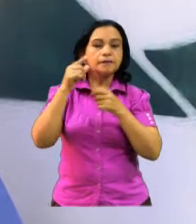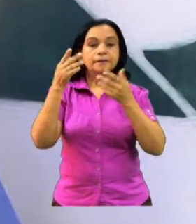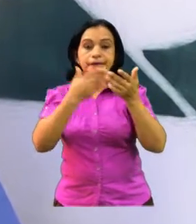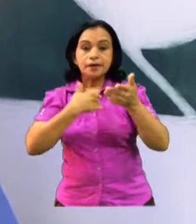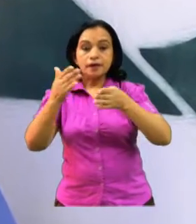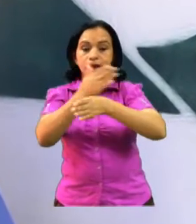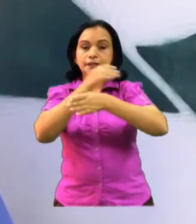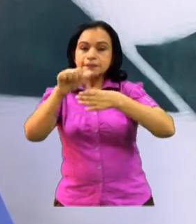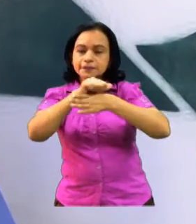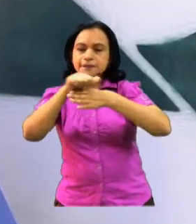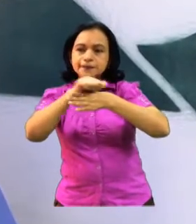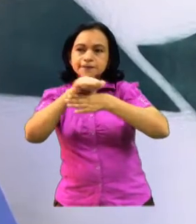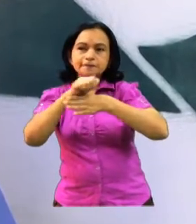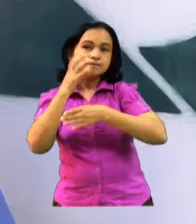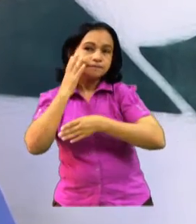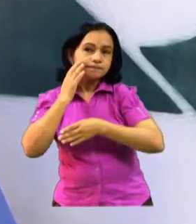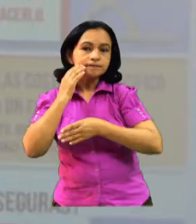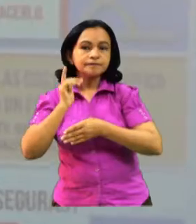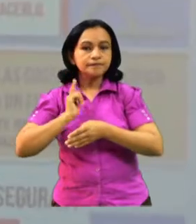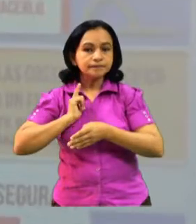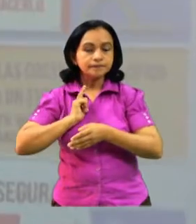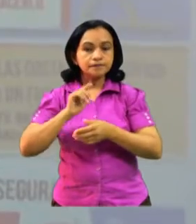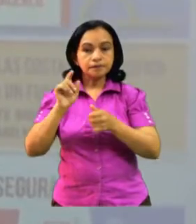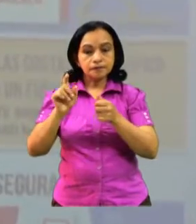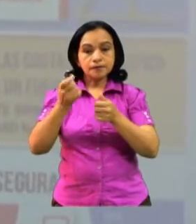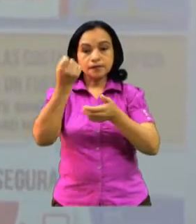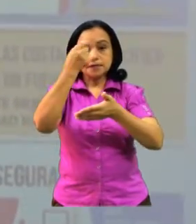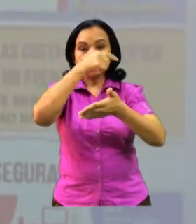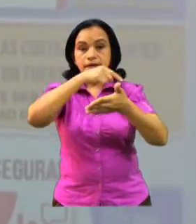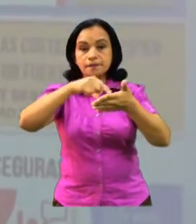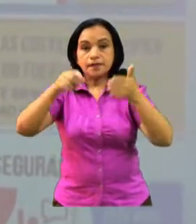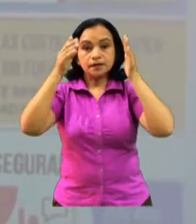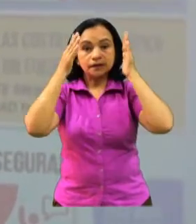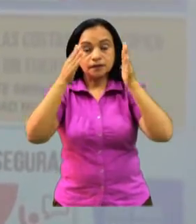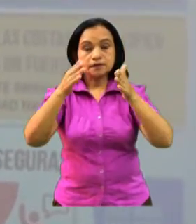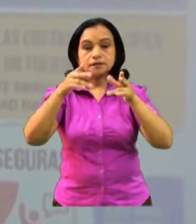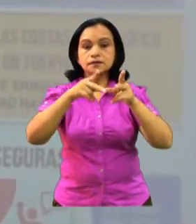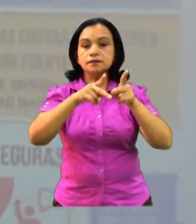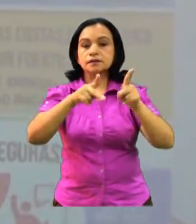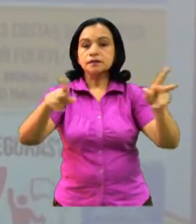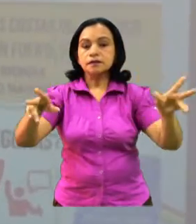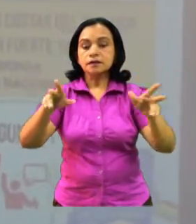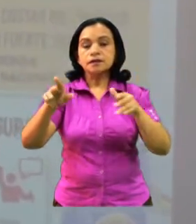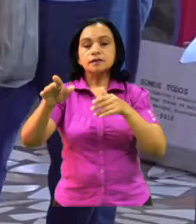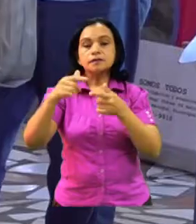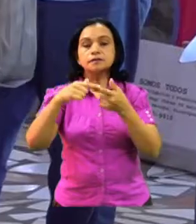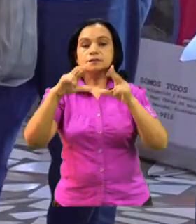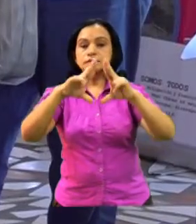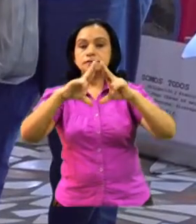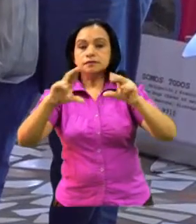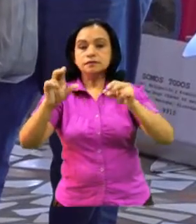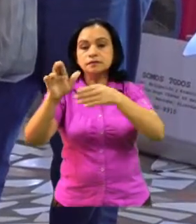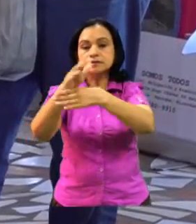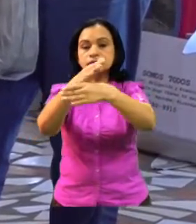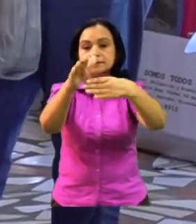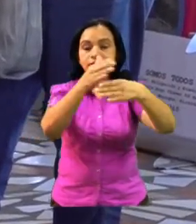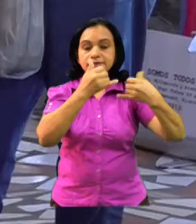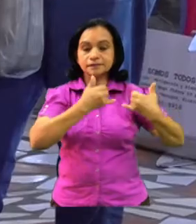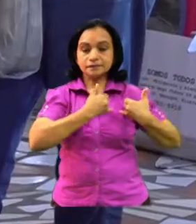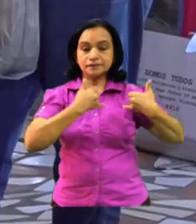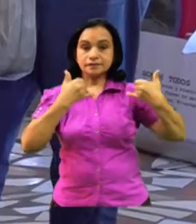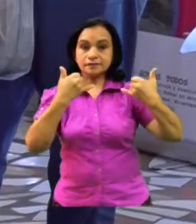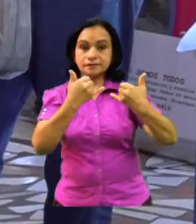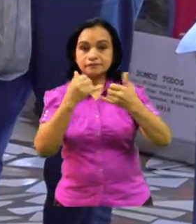la preparación necesaria para enfrentar el mismo. Para esta primera semana se atendieron las playas del Pacífico de Nicaragua, donde las diferentes instituciones